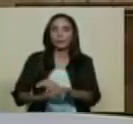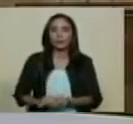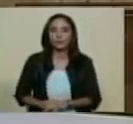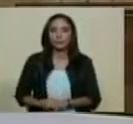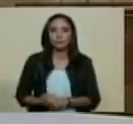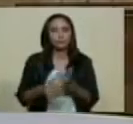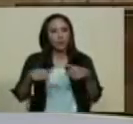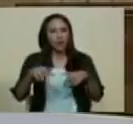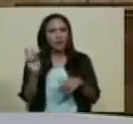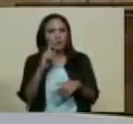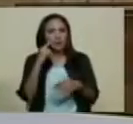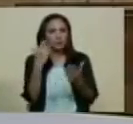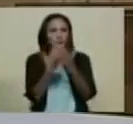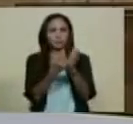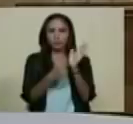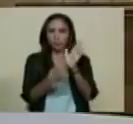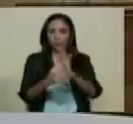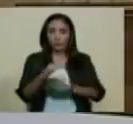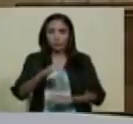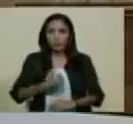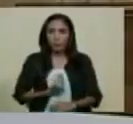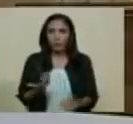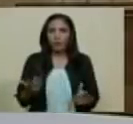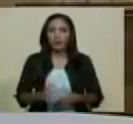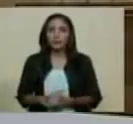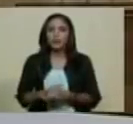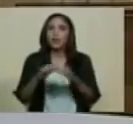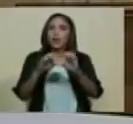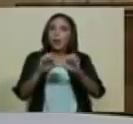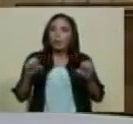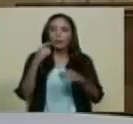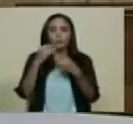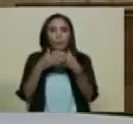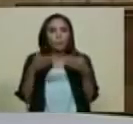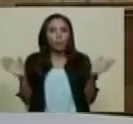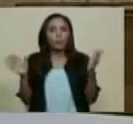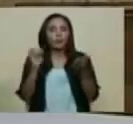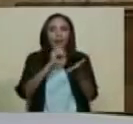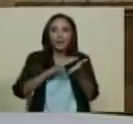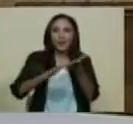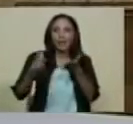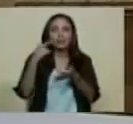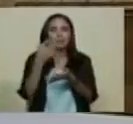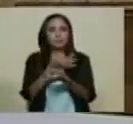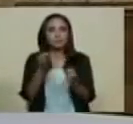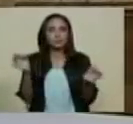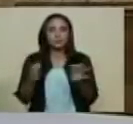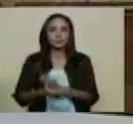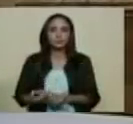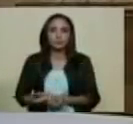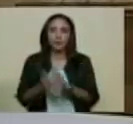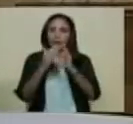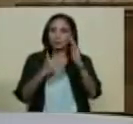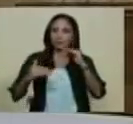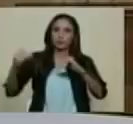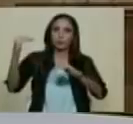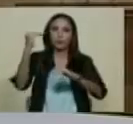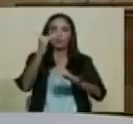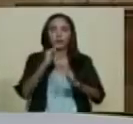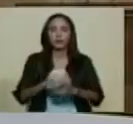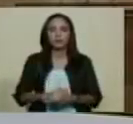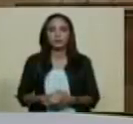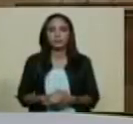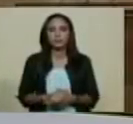está demostrando que es posible una educación pública, gratuita, de calidad, de alto nivel, de excelencia,